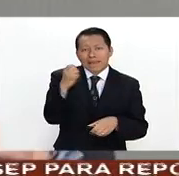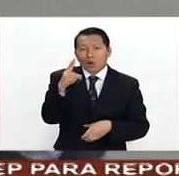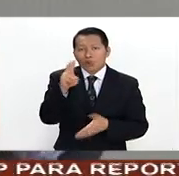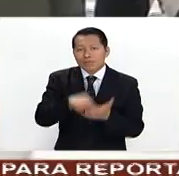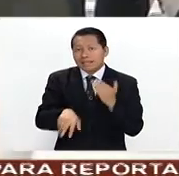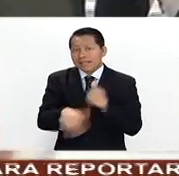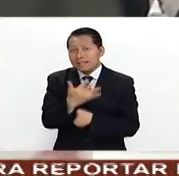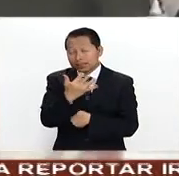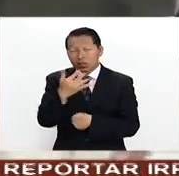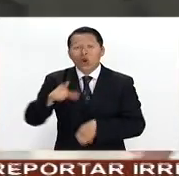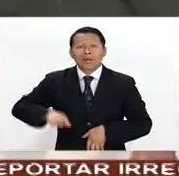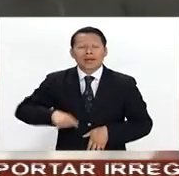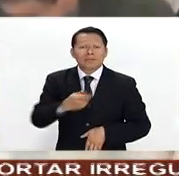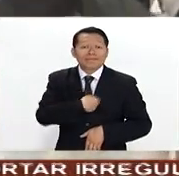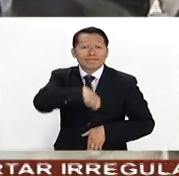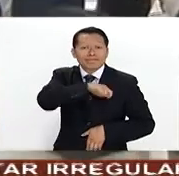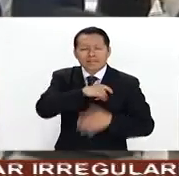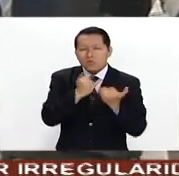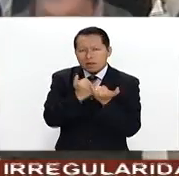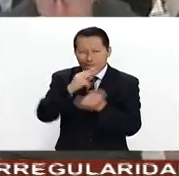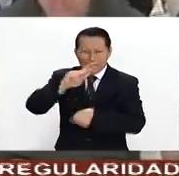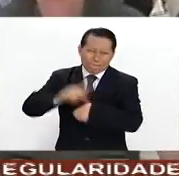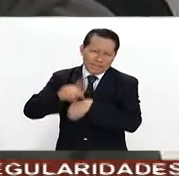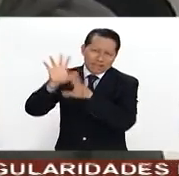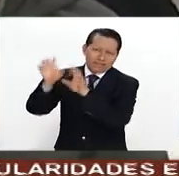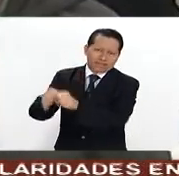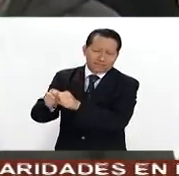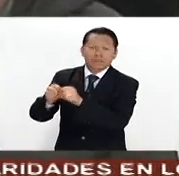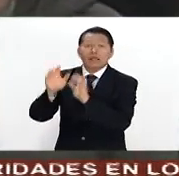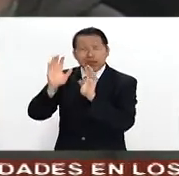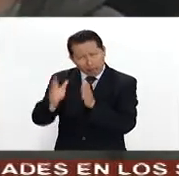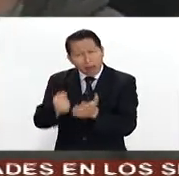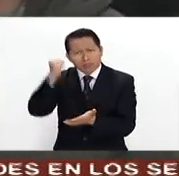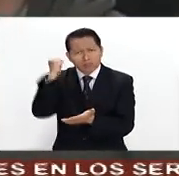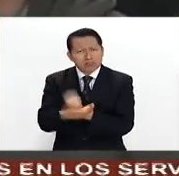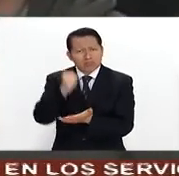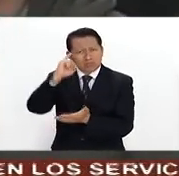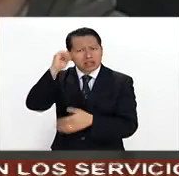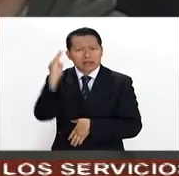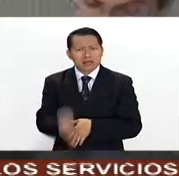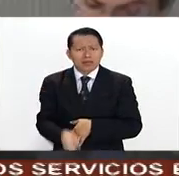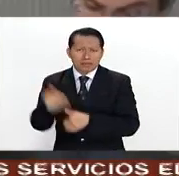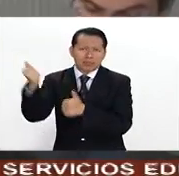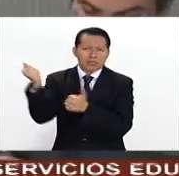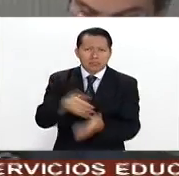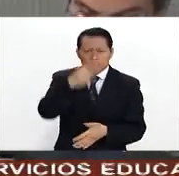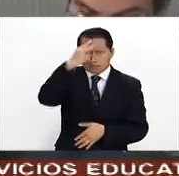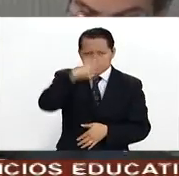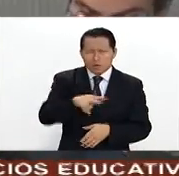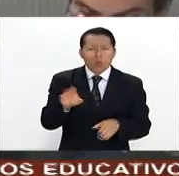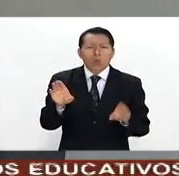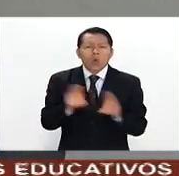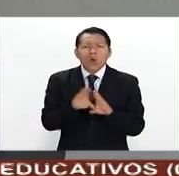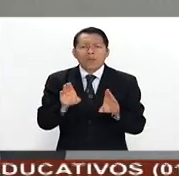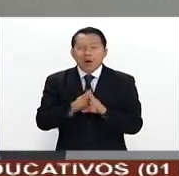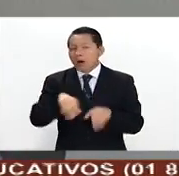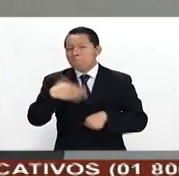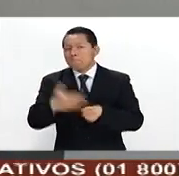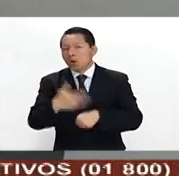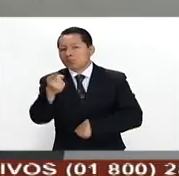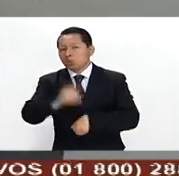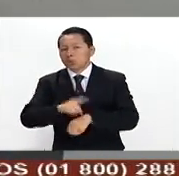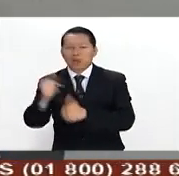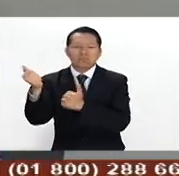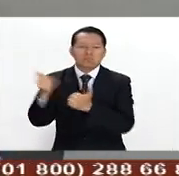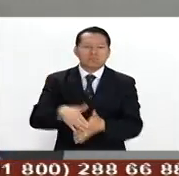gobierno de España, país en el que fue detenido, ya aprobó su extradición a México y lo va a entregar en los próximos días